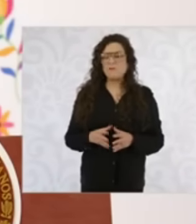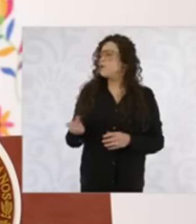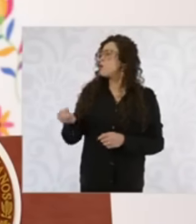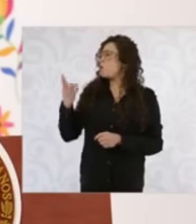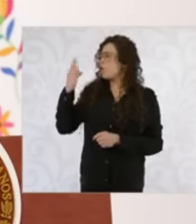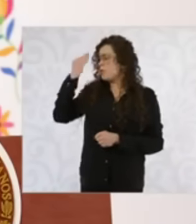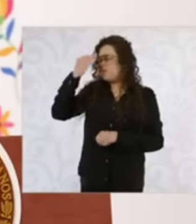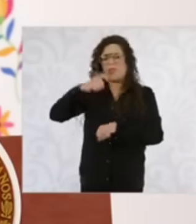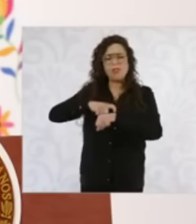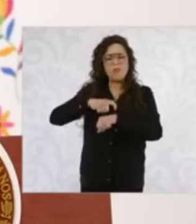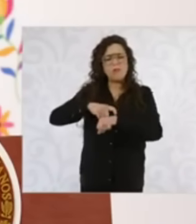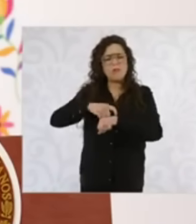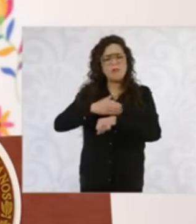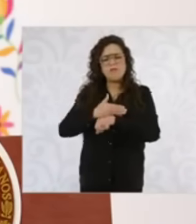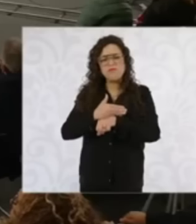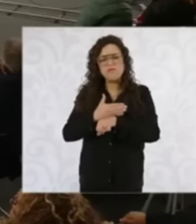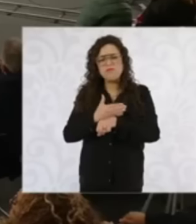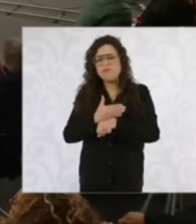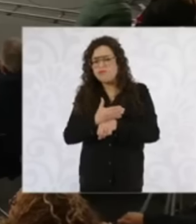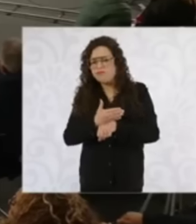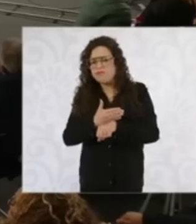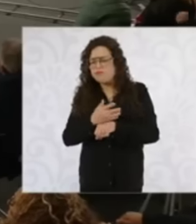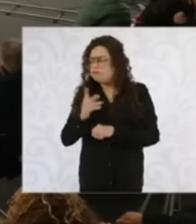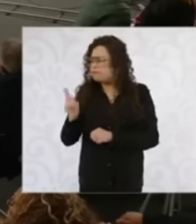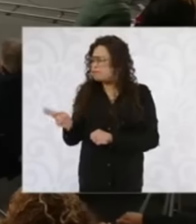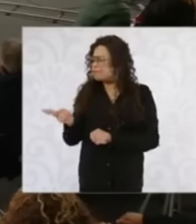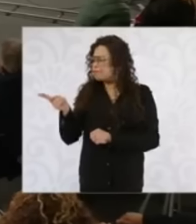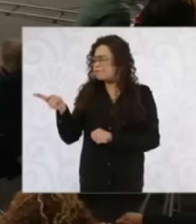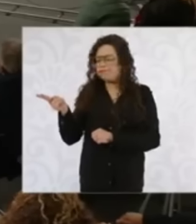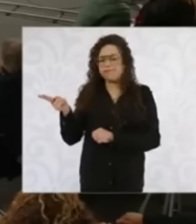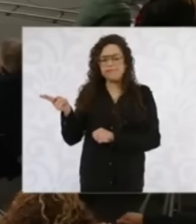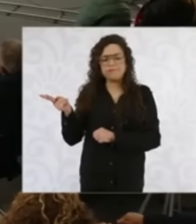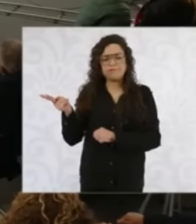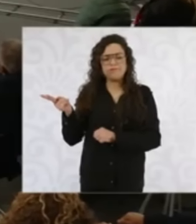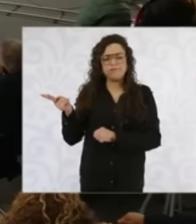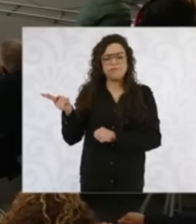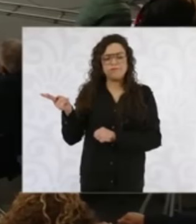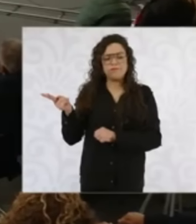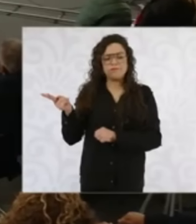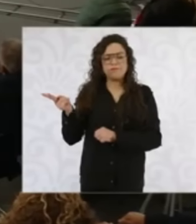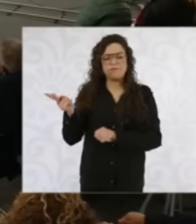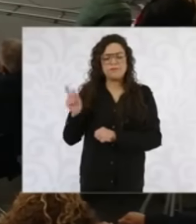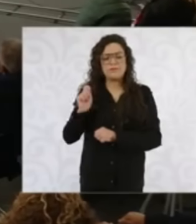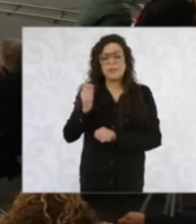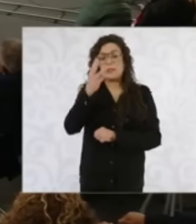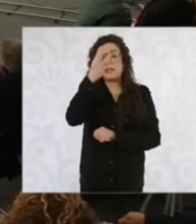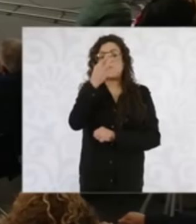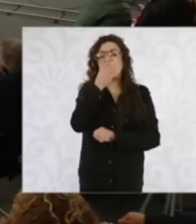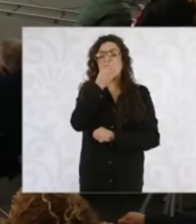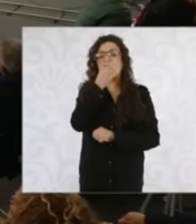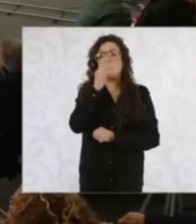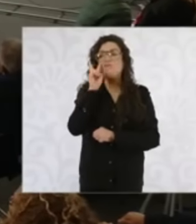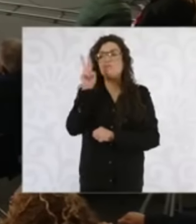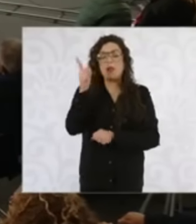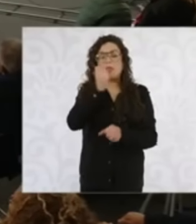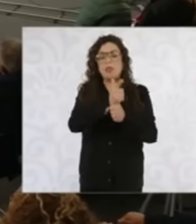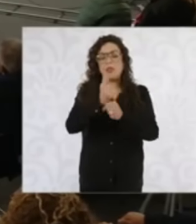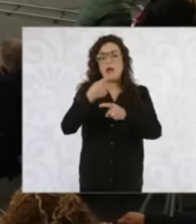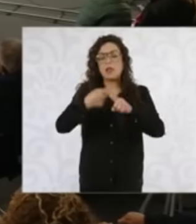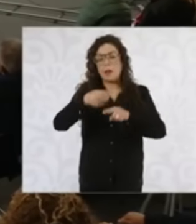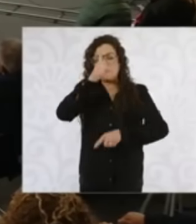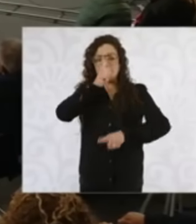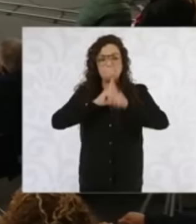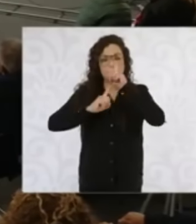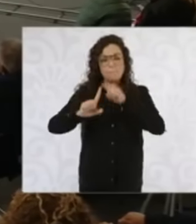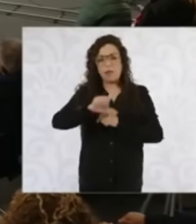sexenio con un incremento por arriba de la inflación. ¿Qué quiere decir esto? Que efectivamente, el IMPC se incrementó de esta manera. Pero